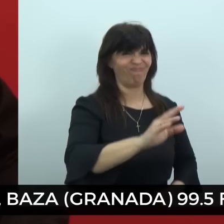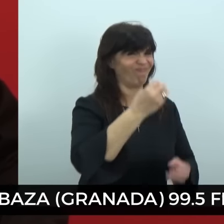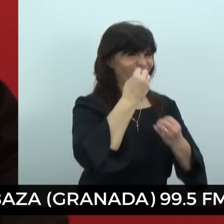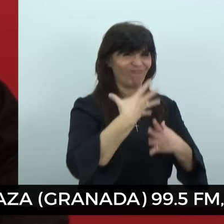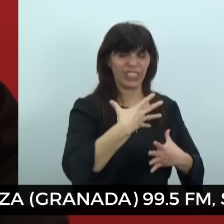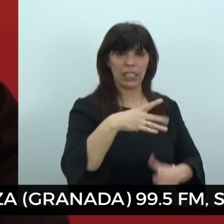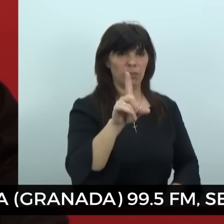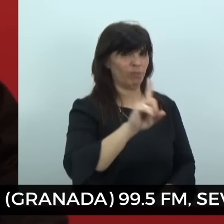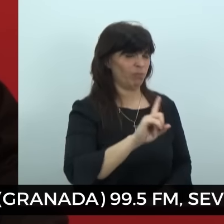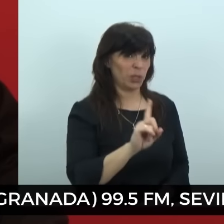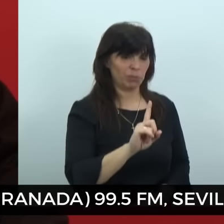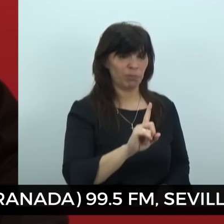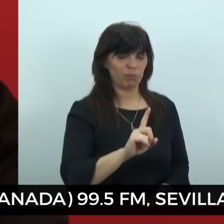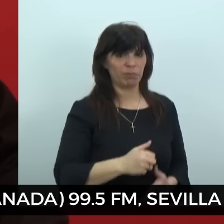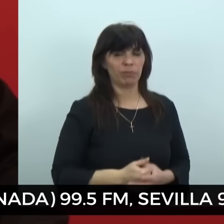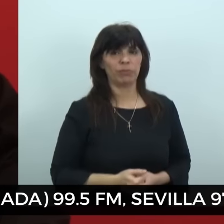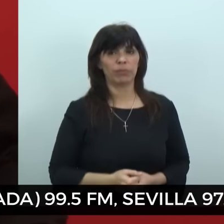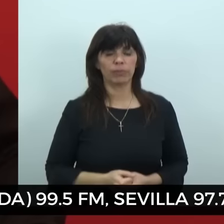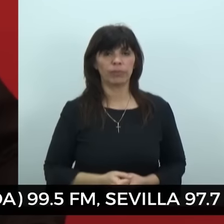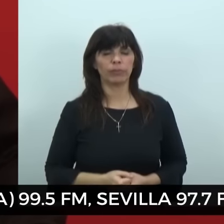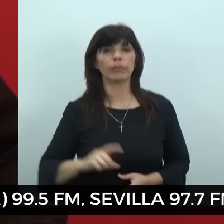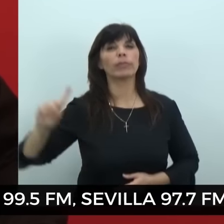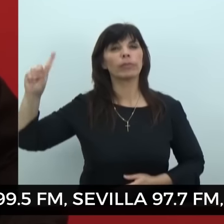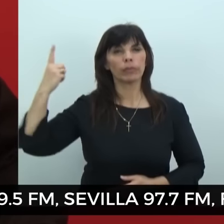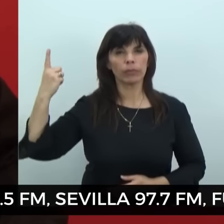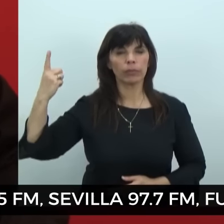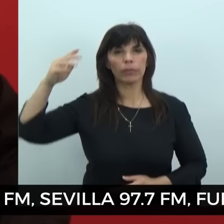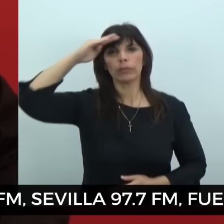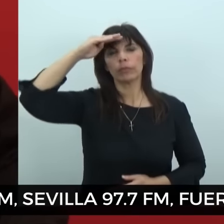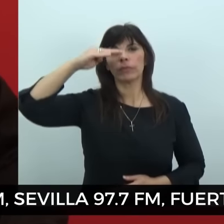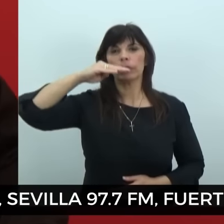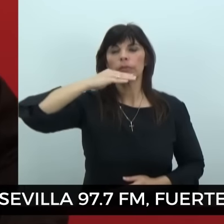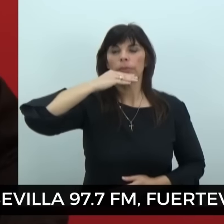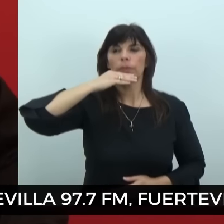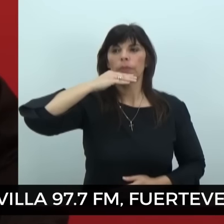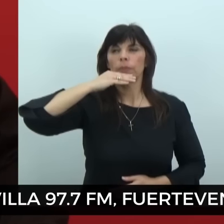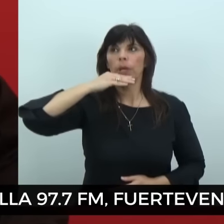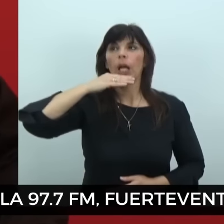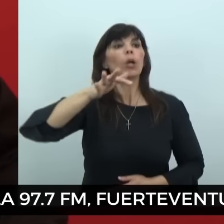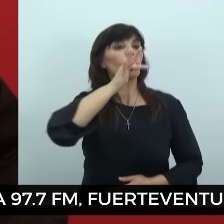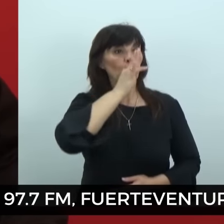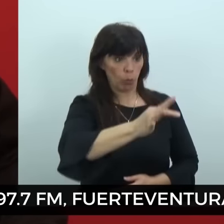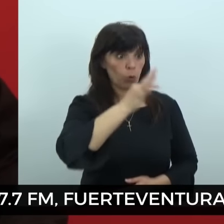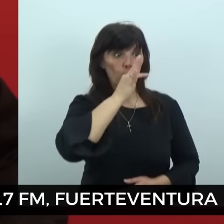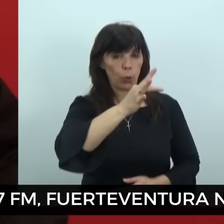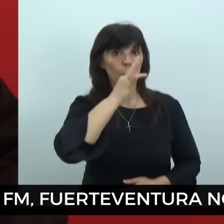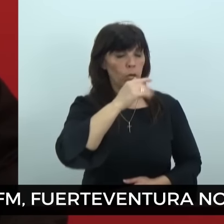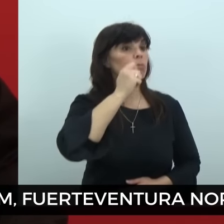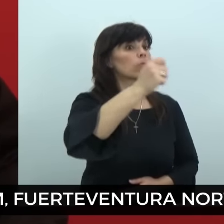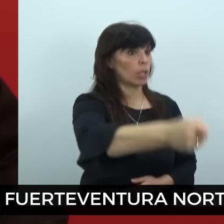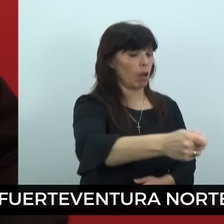como tenemos que reaccionar. Dios, el Padre, hace su parte por la gracia de